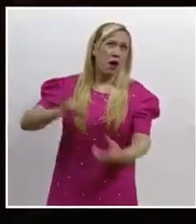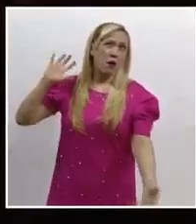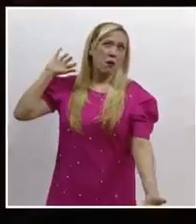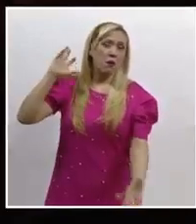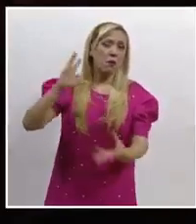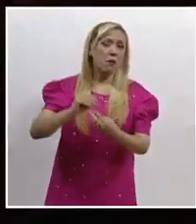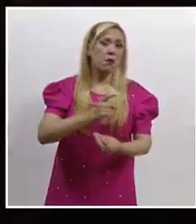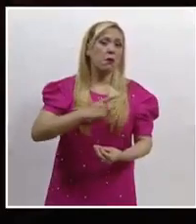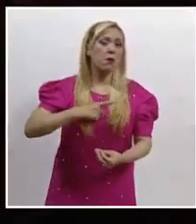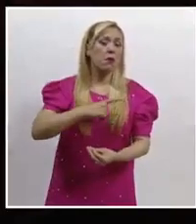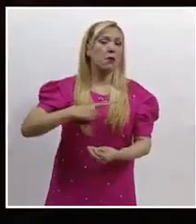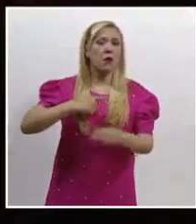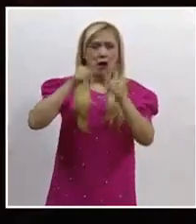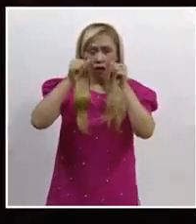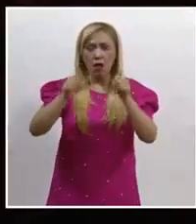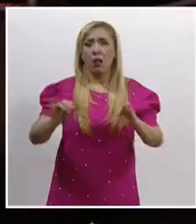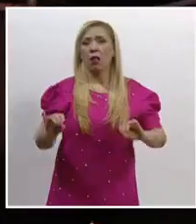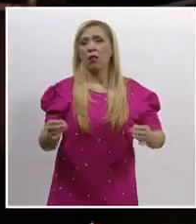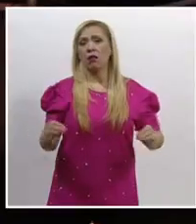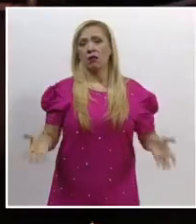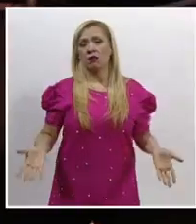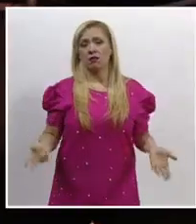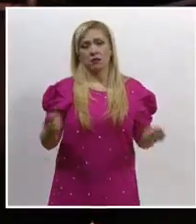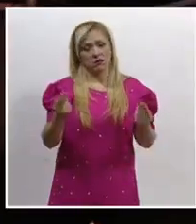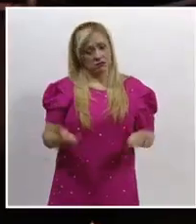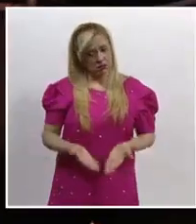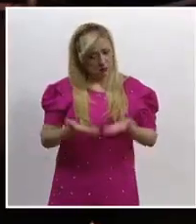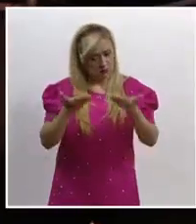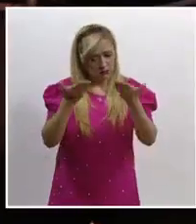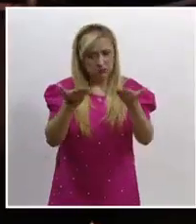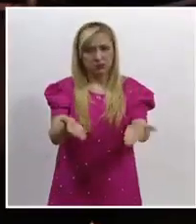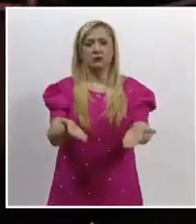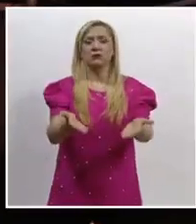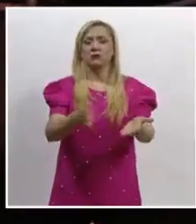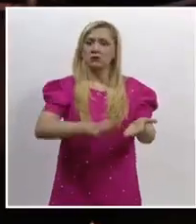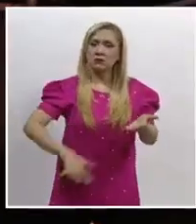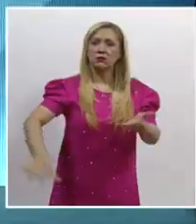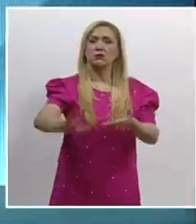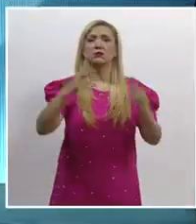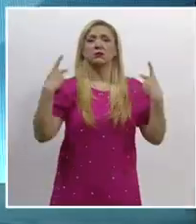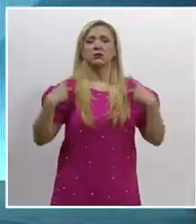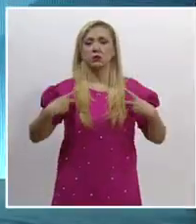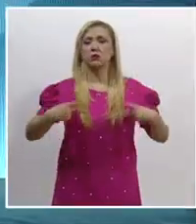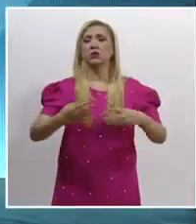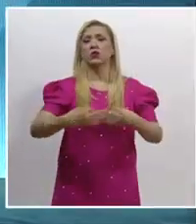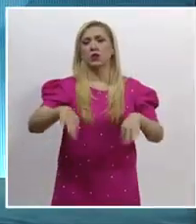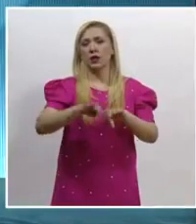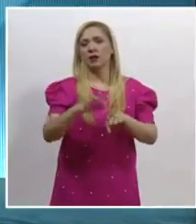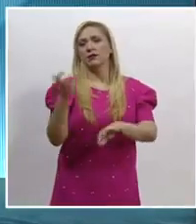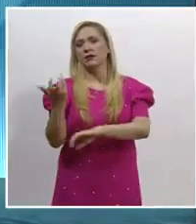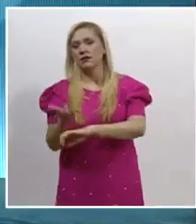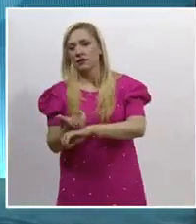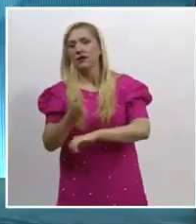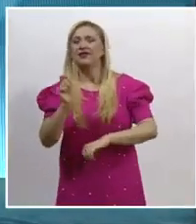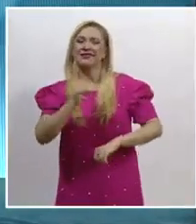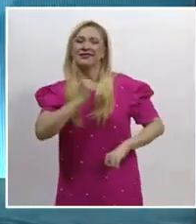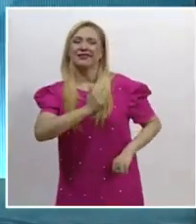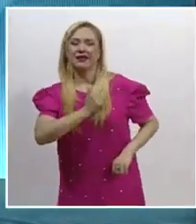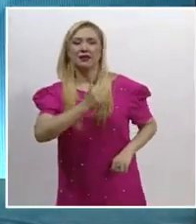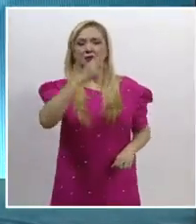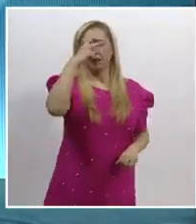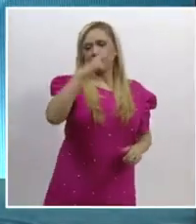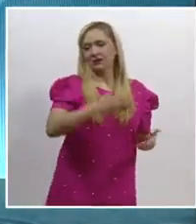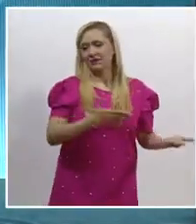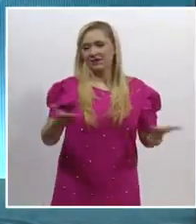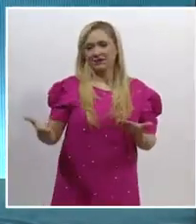precisamente con este sector o con estos sectores importantes de la población en ambas naciones. Por ahora, el reporte que tenemos.